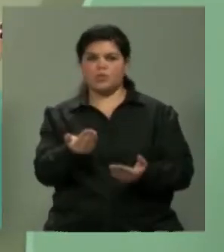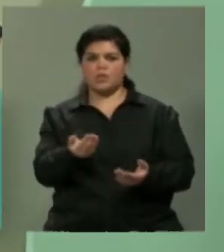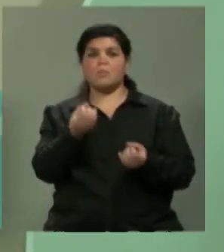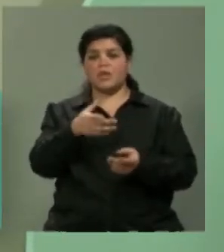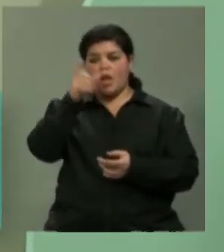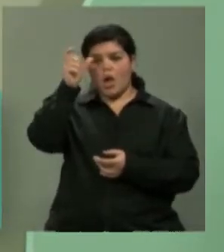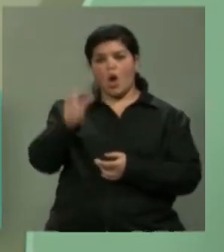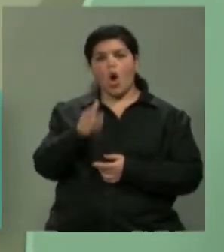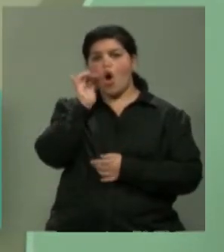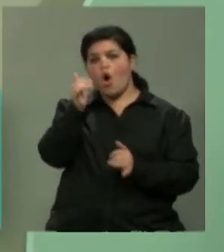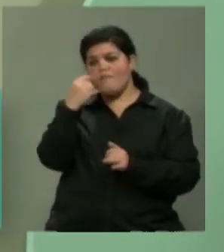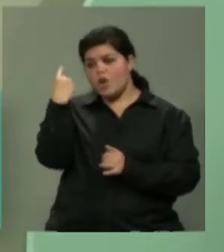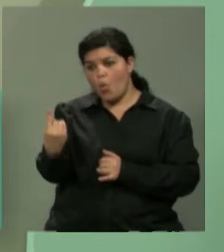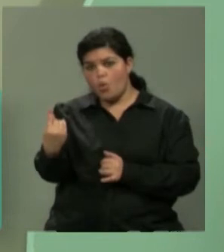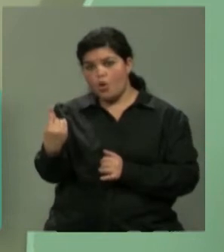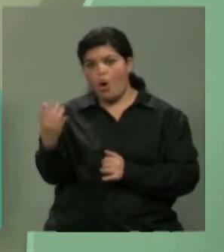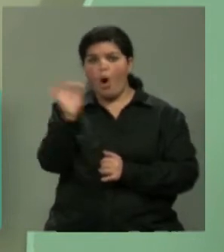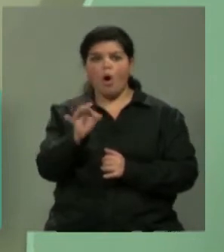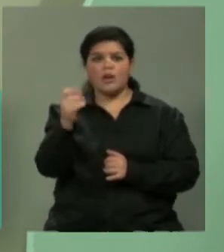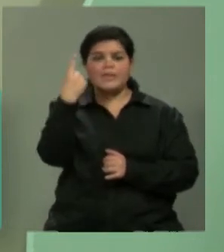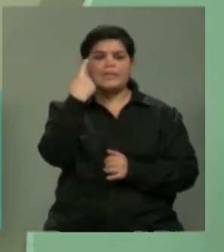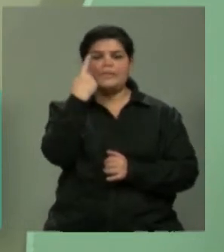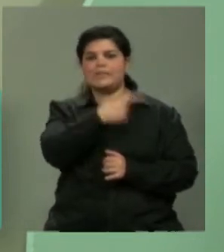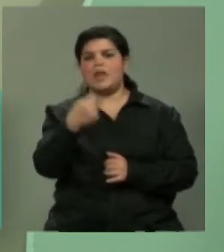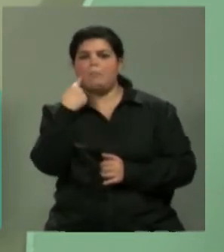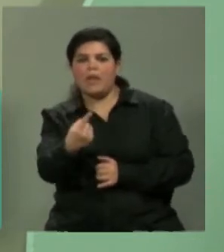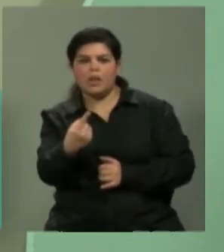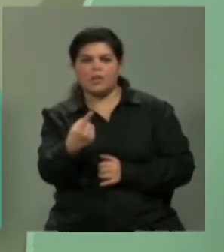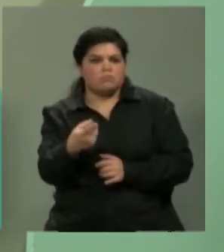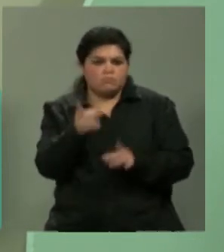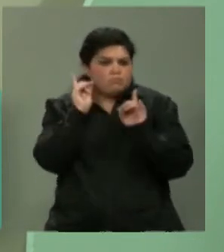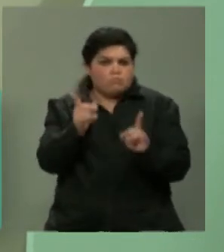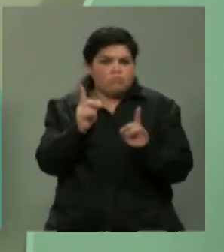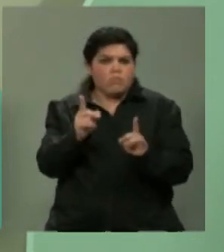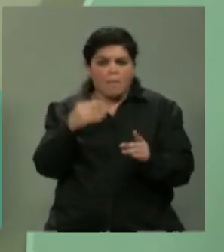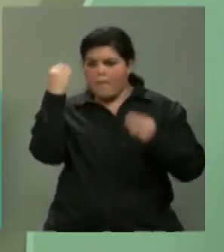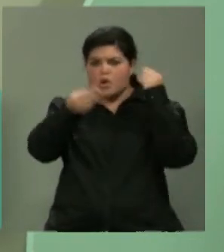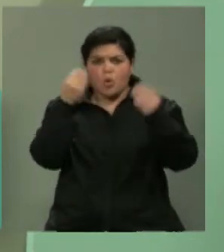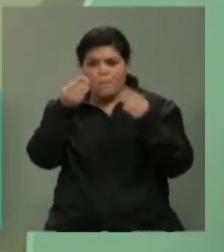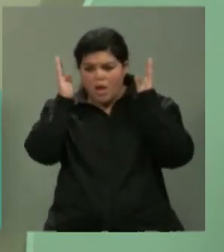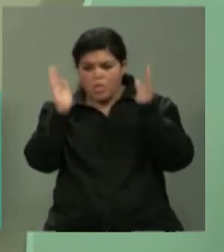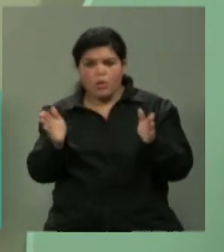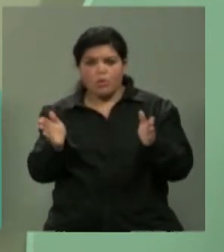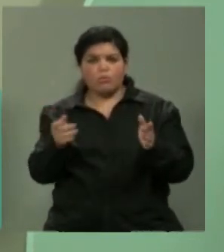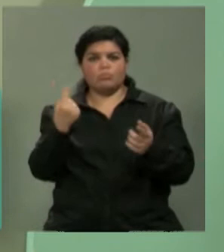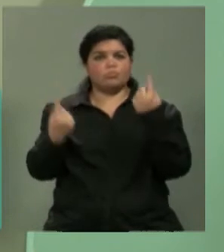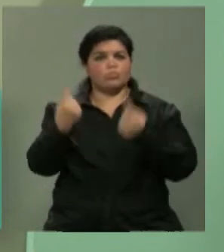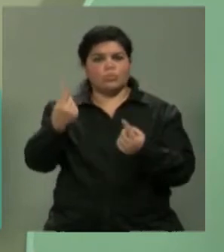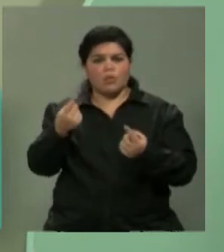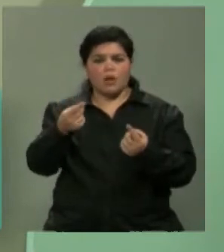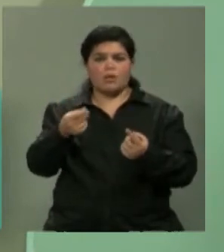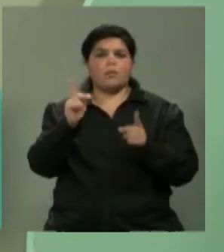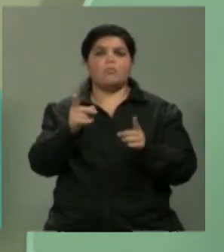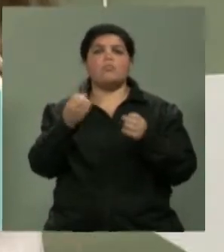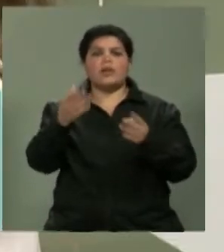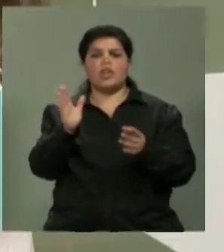un chico o si delinquen 100.000, nos tiene que ocupar de la misma forma, porque para eso todos vivimos en un país y el gobierno gobierna para todos, no